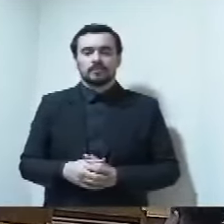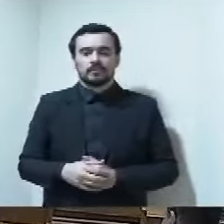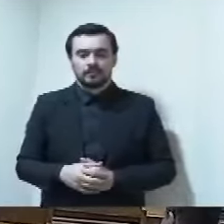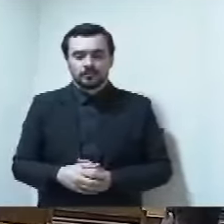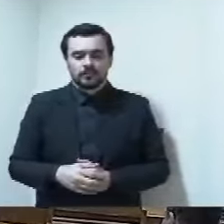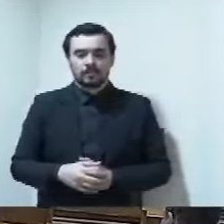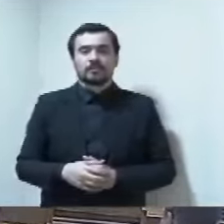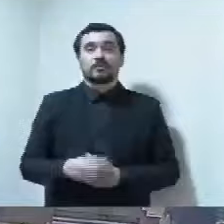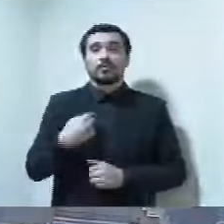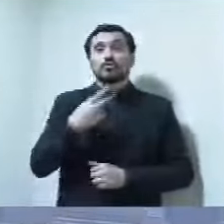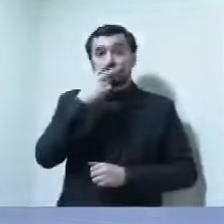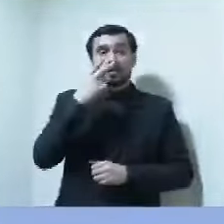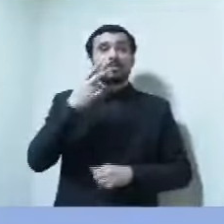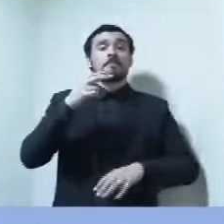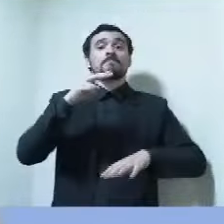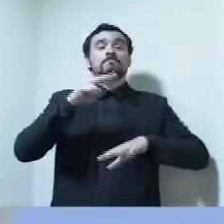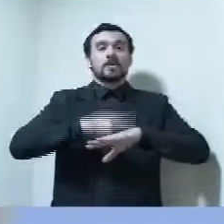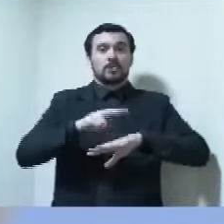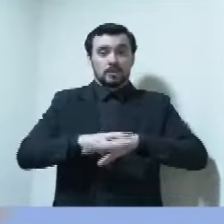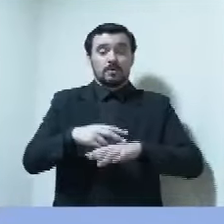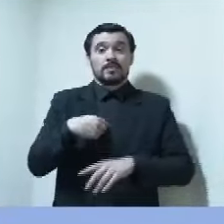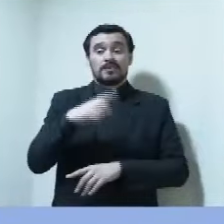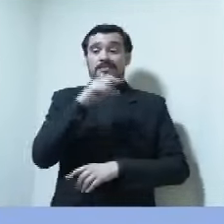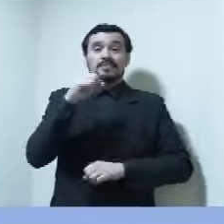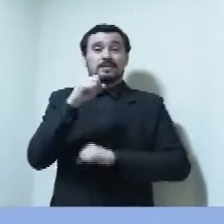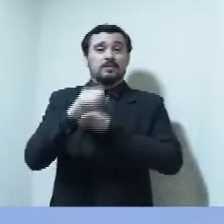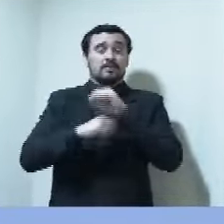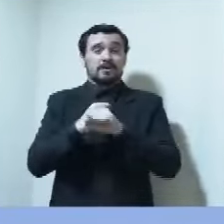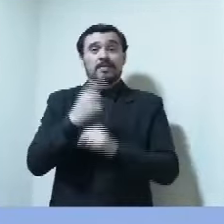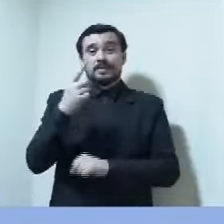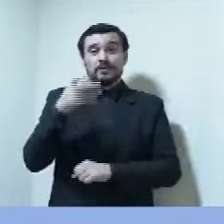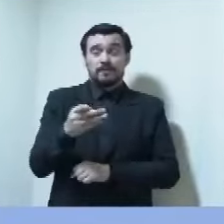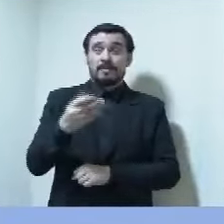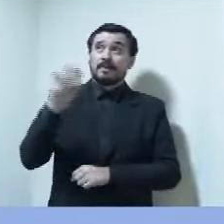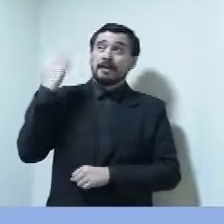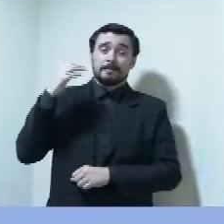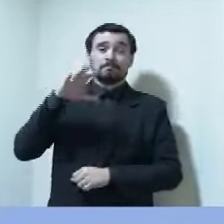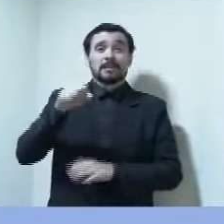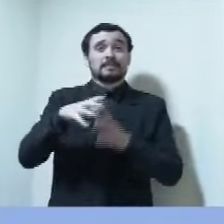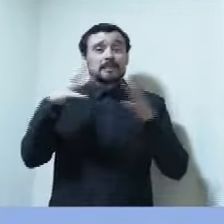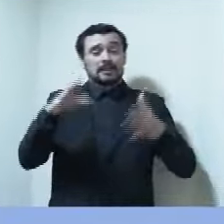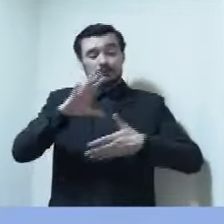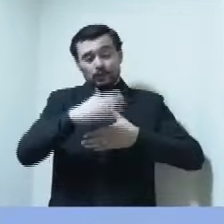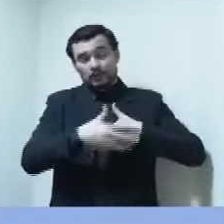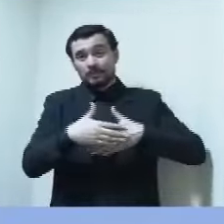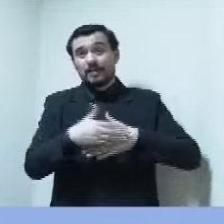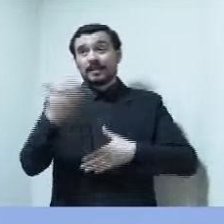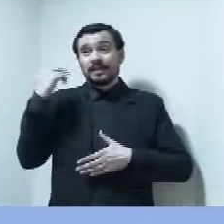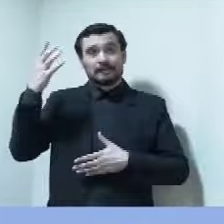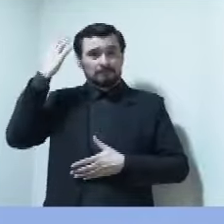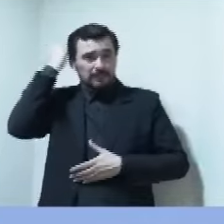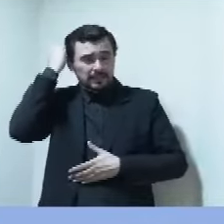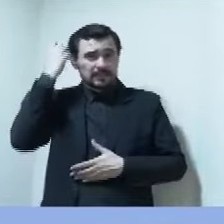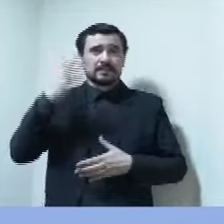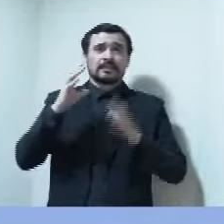Quiero que ese Paraguay, que en el siglo XIX fue la nación más próspera de Sudamérica, el Paraguay de Francia, de Carlos